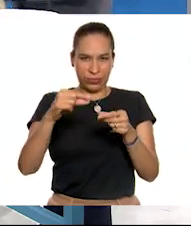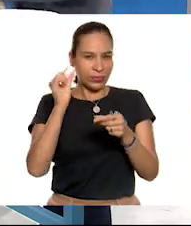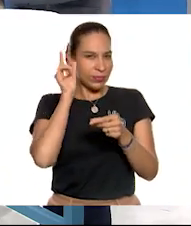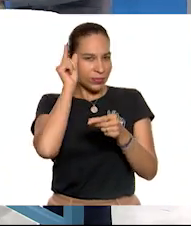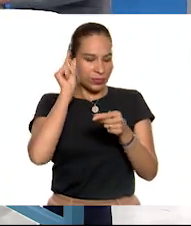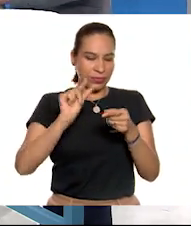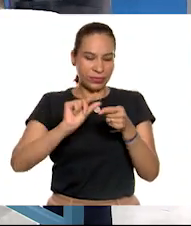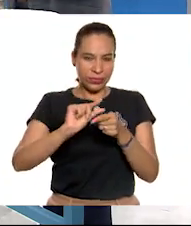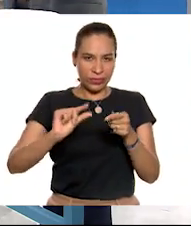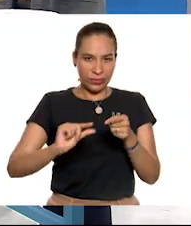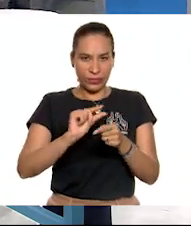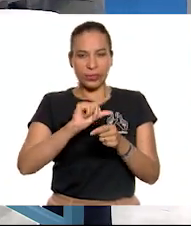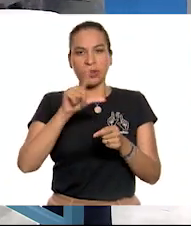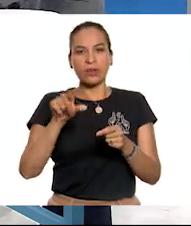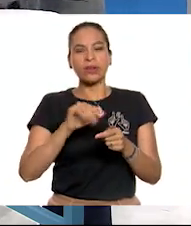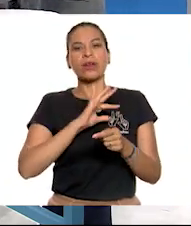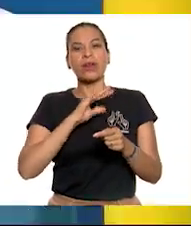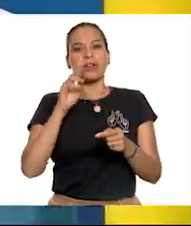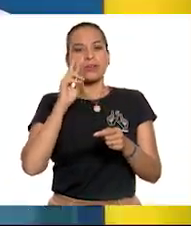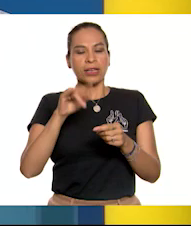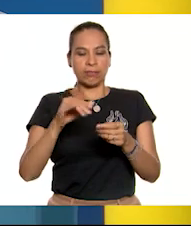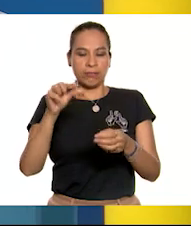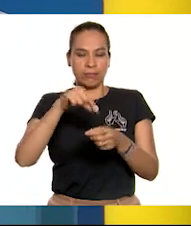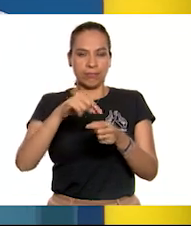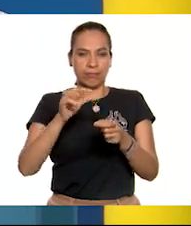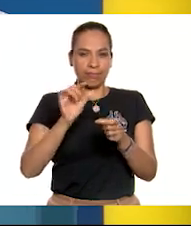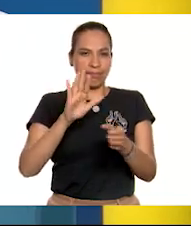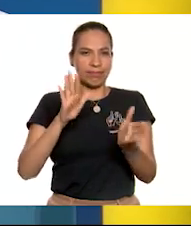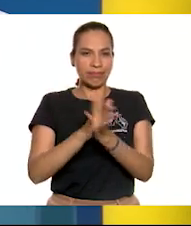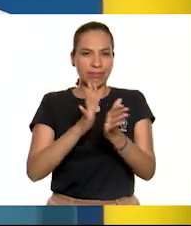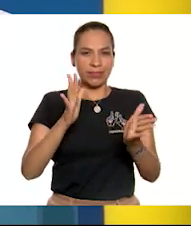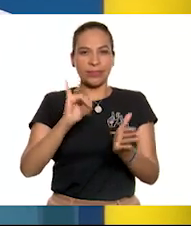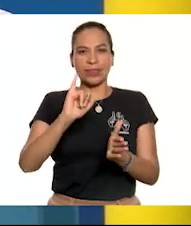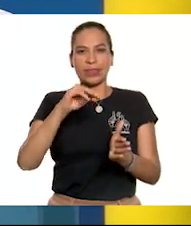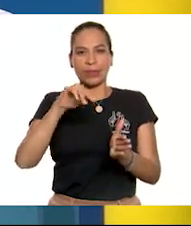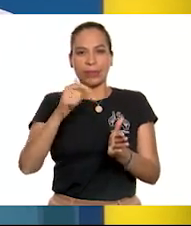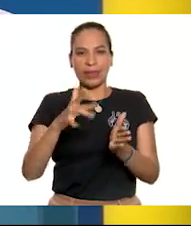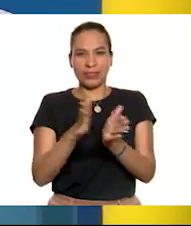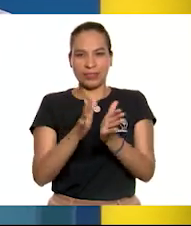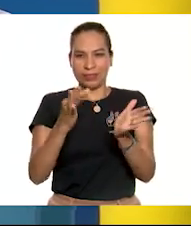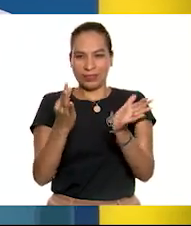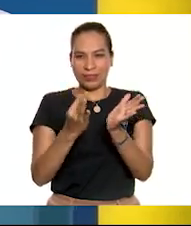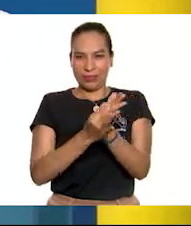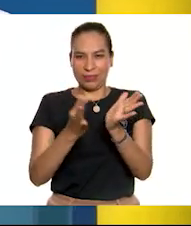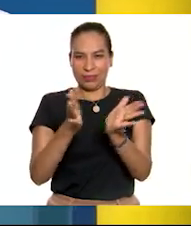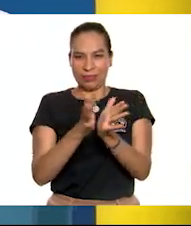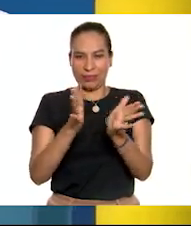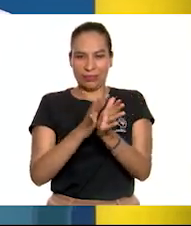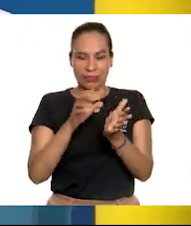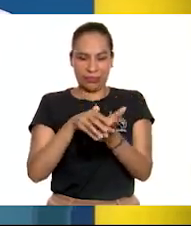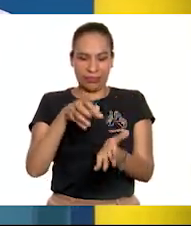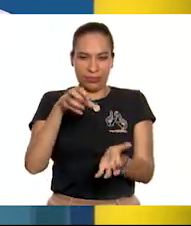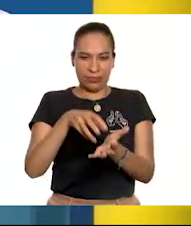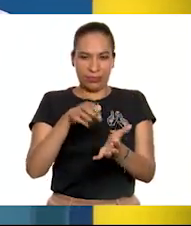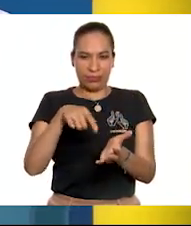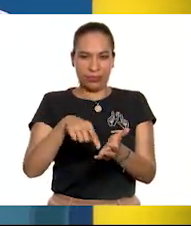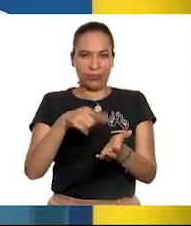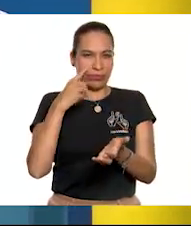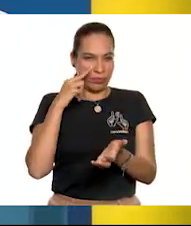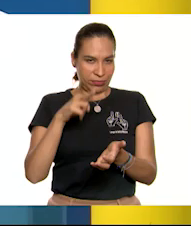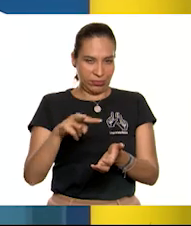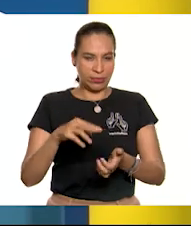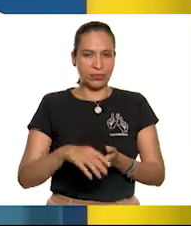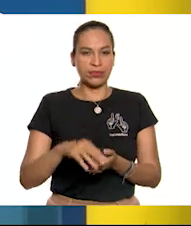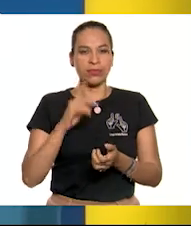Juan Carlos, me vas a hacer favor de pasar el imán para que vean cómo los clips se separan del arroz y quedan pegados al imán.